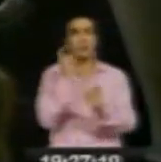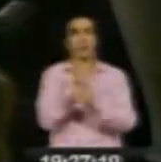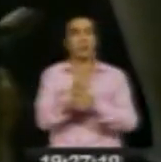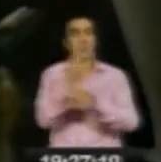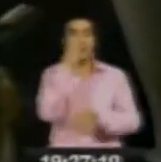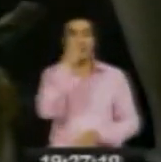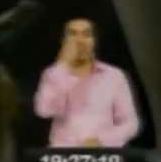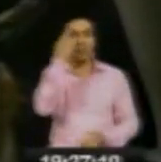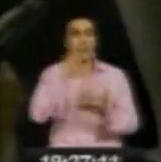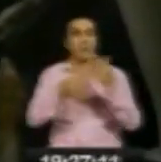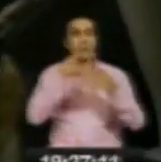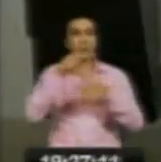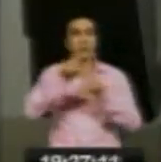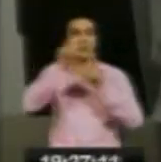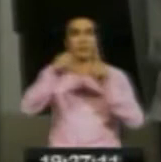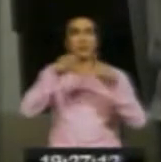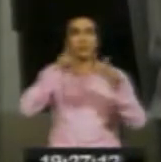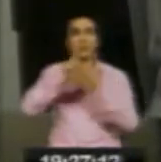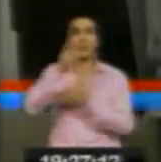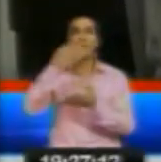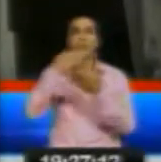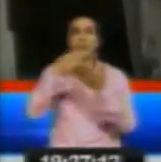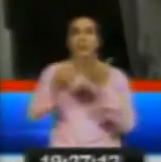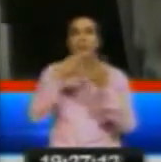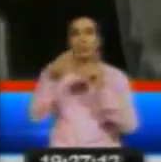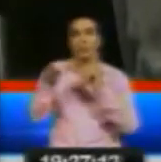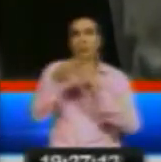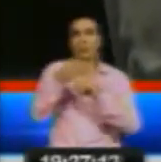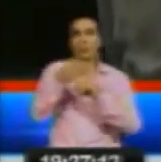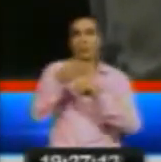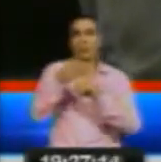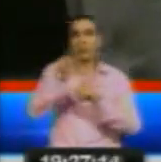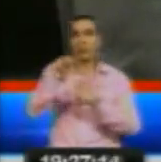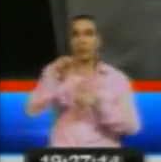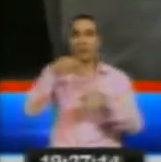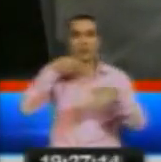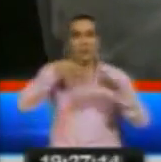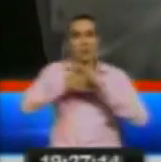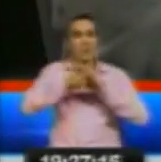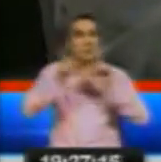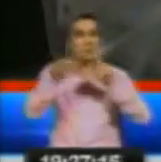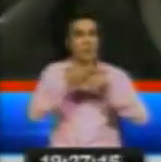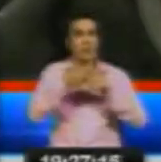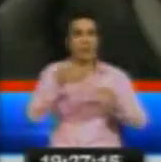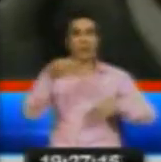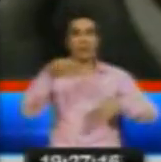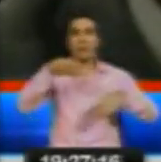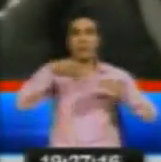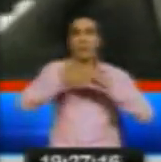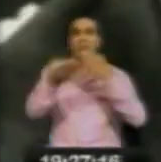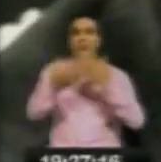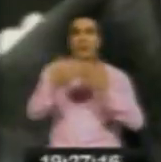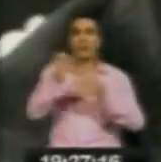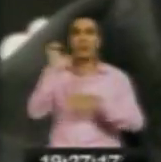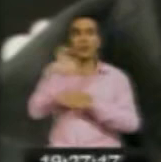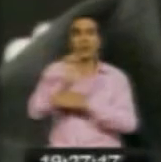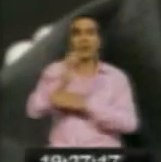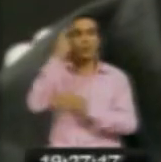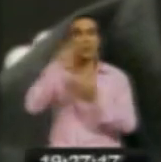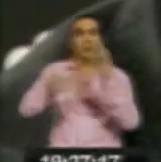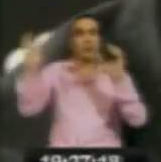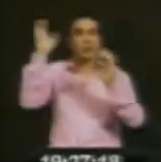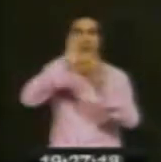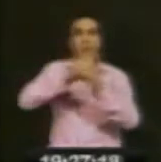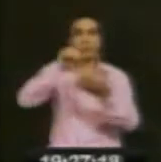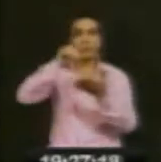visual a este sistema utilizado como bolsa de empleo. Se trata de la primera plataforma accesible del Ecuador para la búsqueda